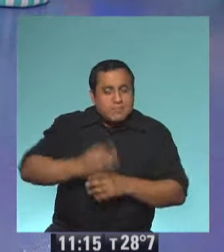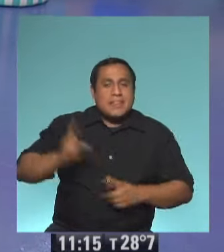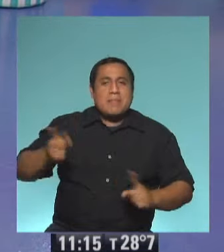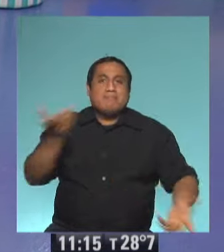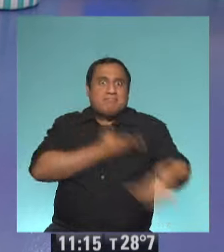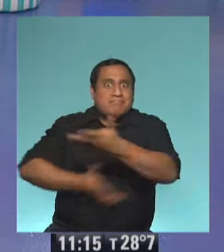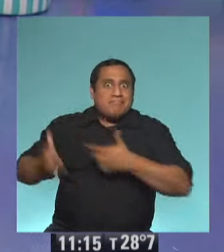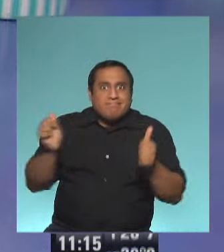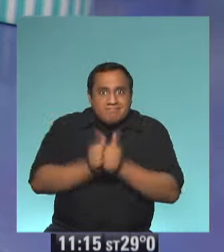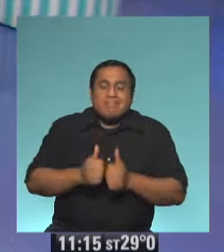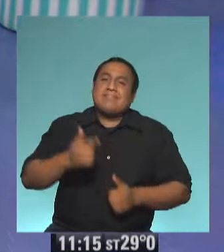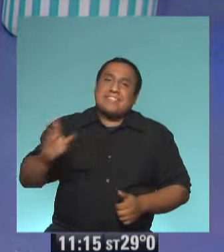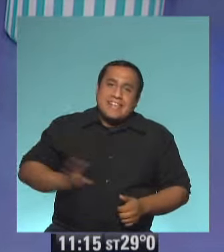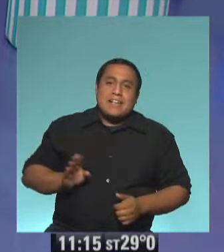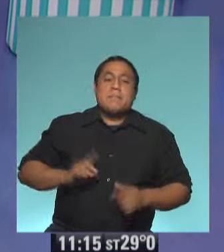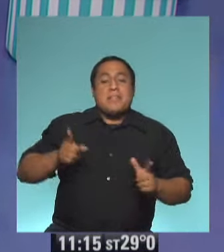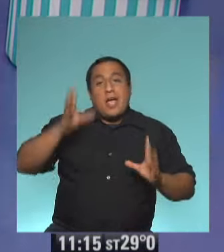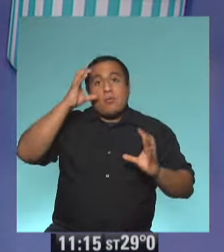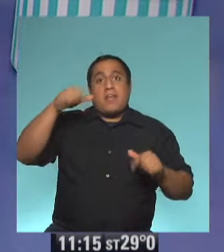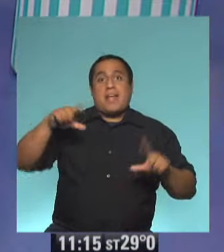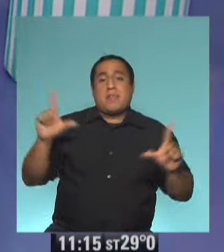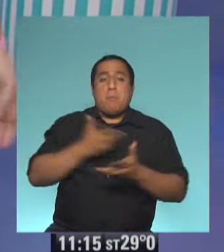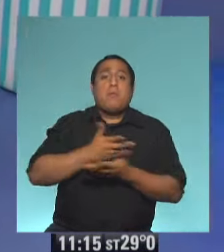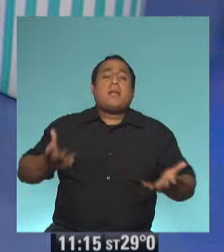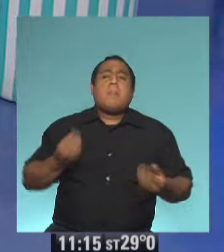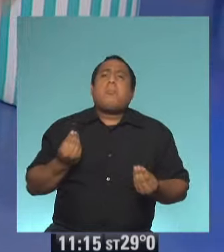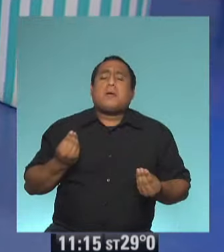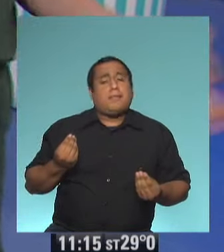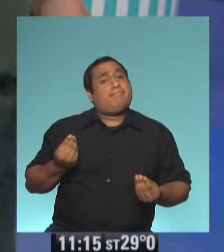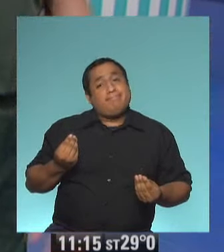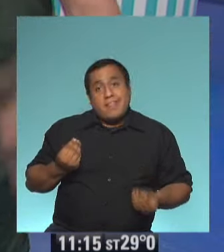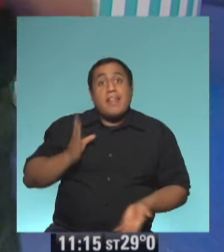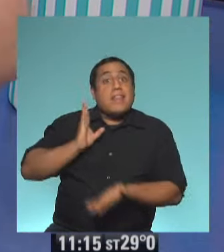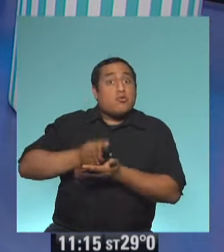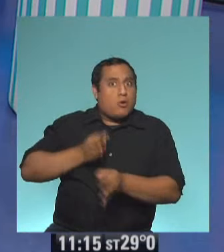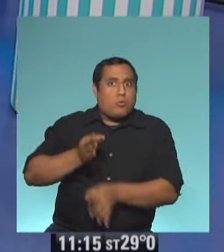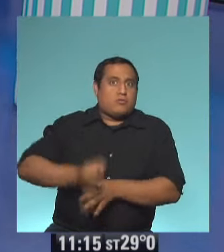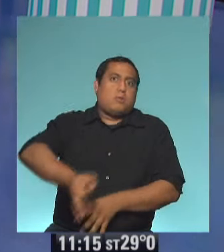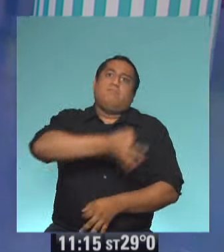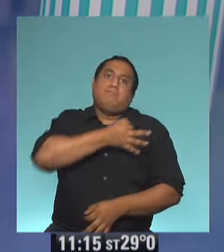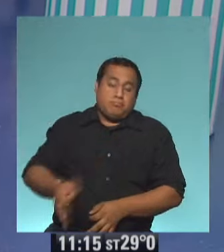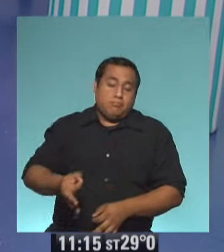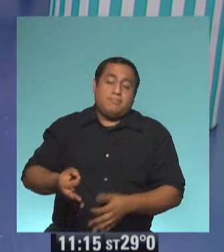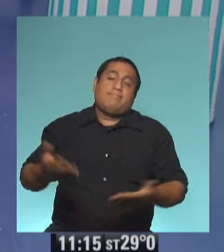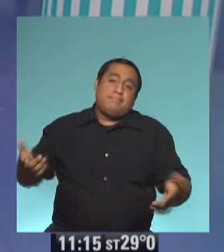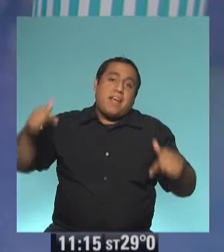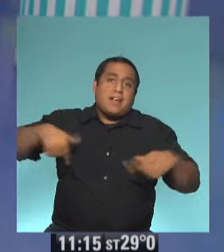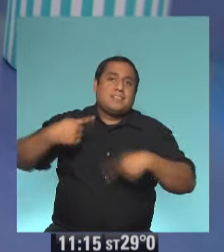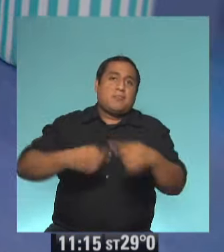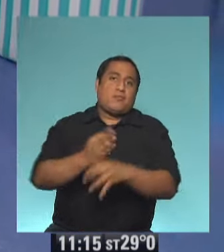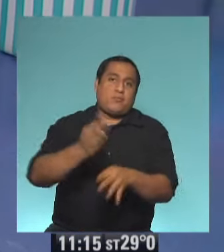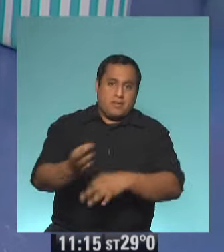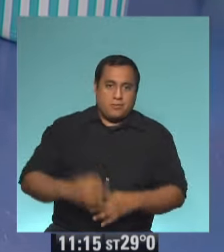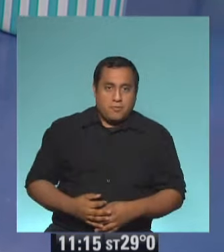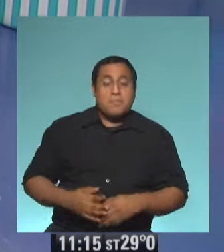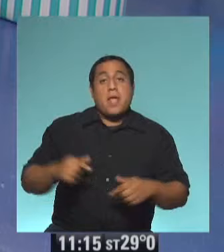con ustedes. Así es, porque les recordamos que estamos aquí en la pantalla de TV Pública porque necesitamos que se haga efectivo el derecho a la educación y por eso seguimos educando.